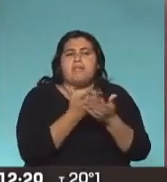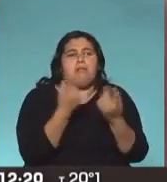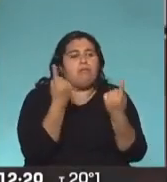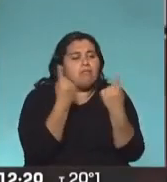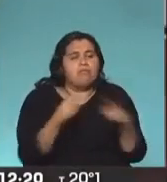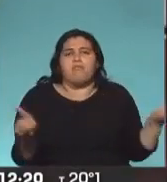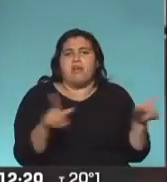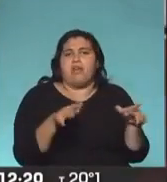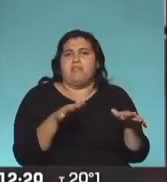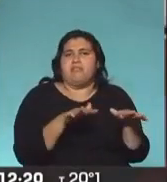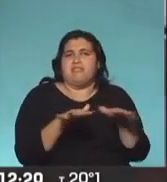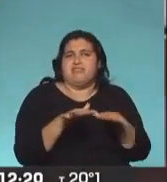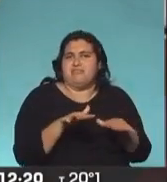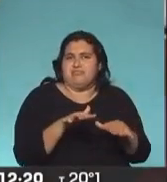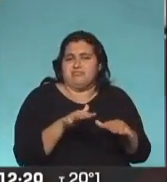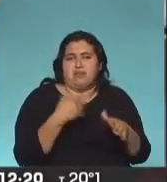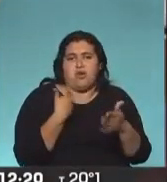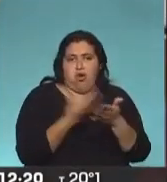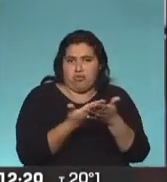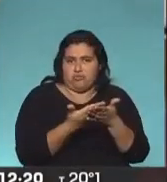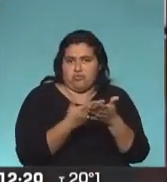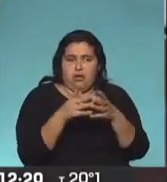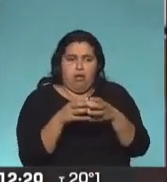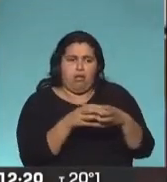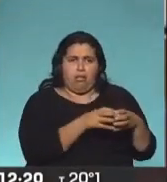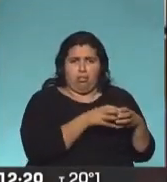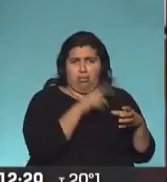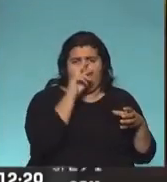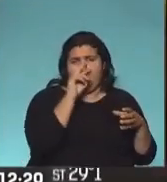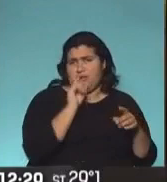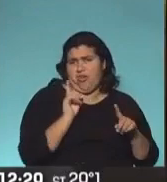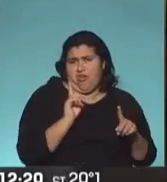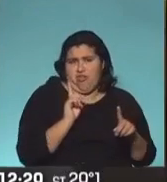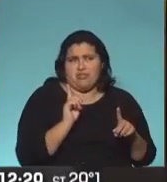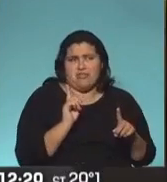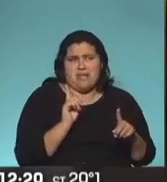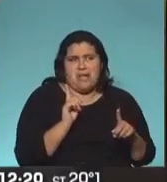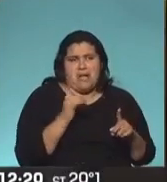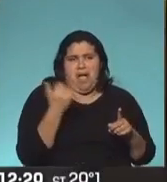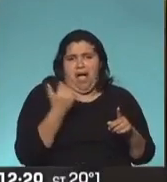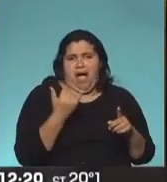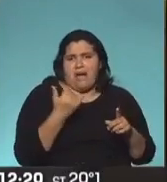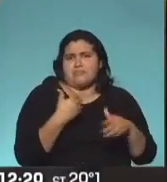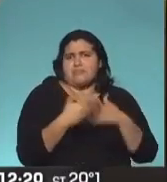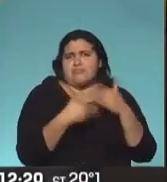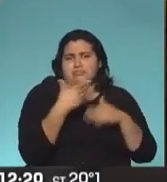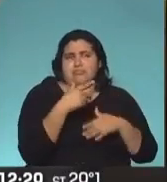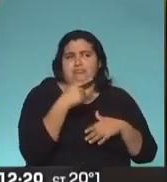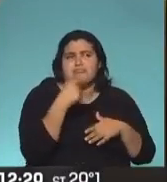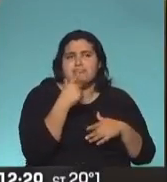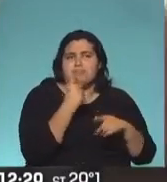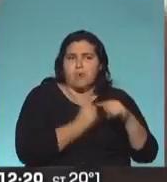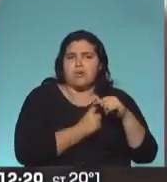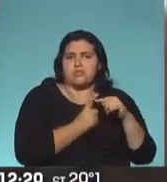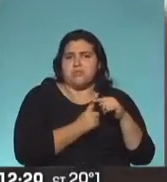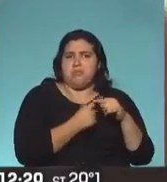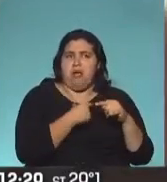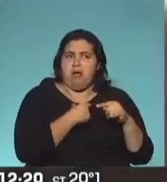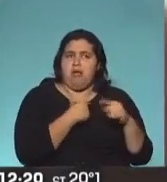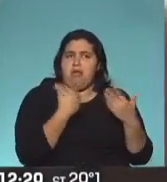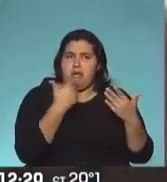y no sólo una pequeña élite sino suponiendo que tiene buenas intenciones tiene que tener la capacidad